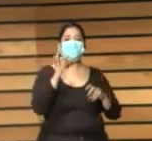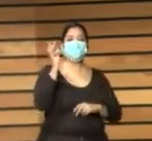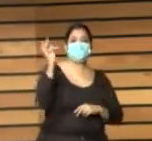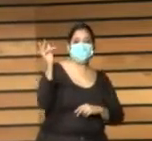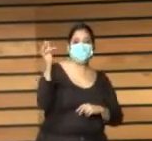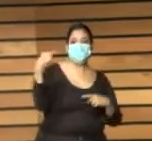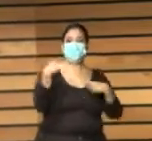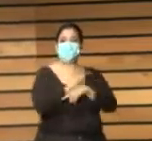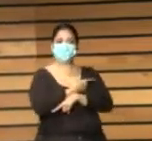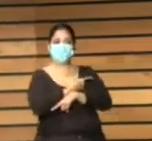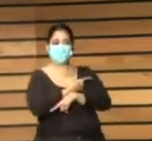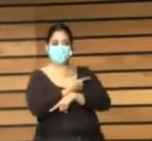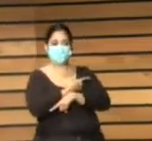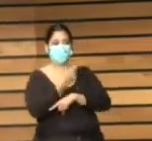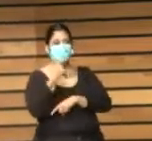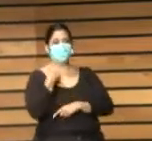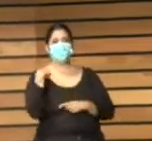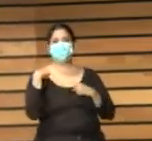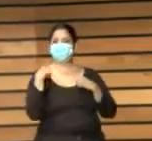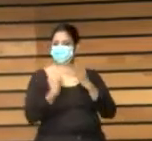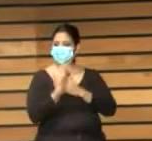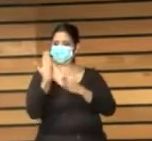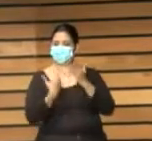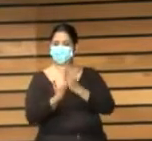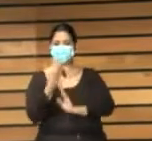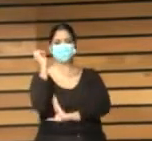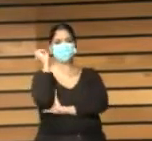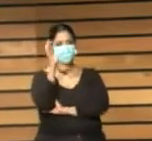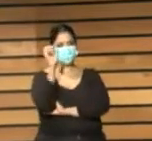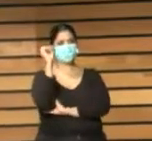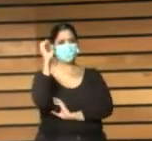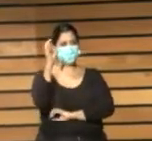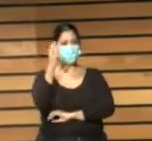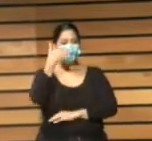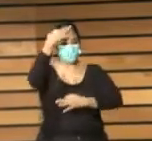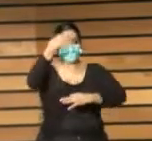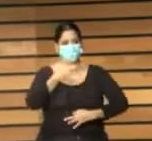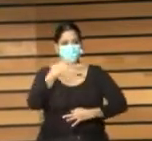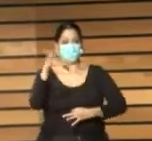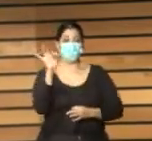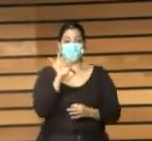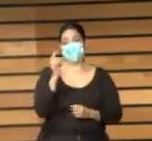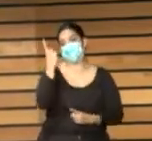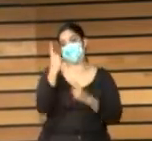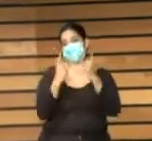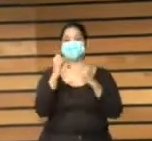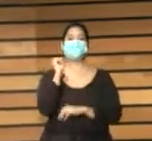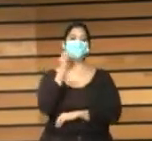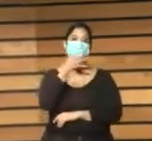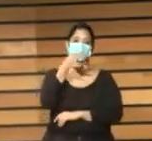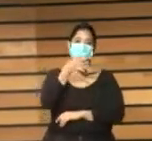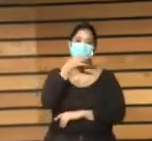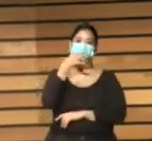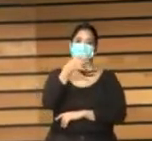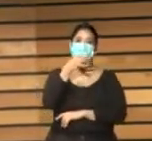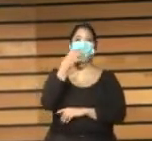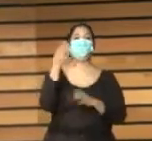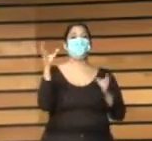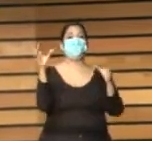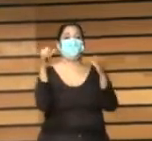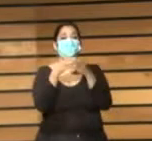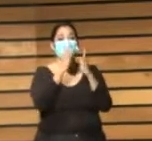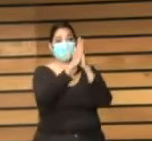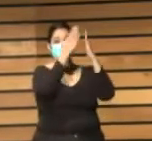He escuchado a lo largo de estos días en ponencias más formales y en ponencias más informales comunidad bibliotecaria